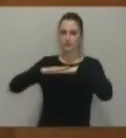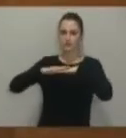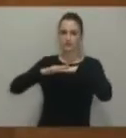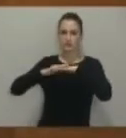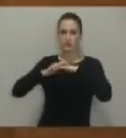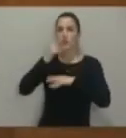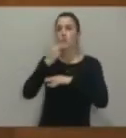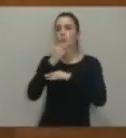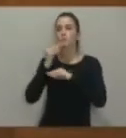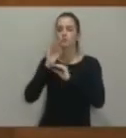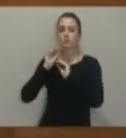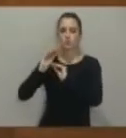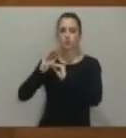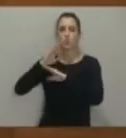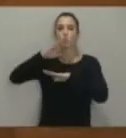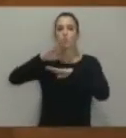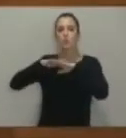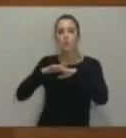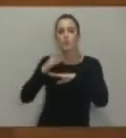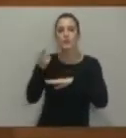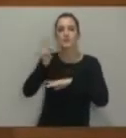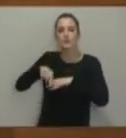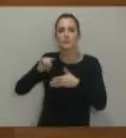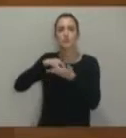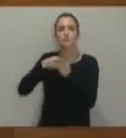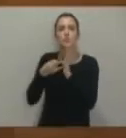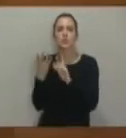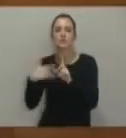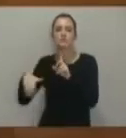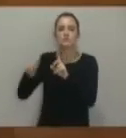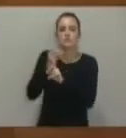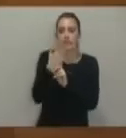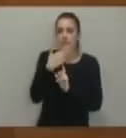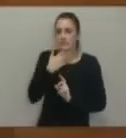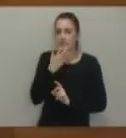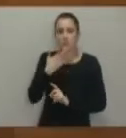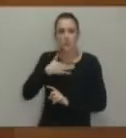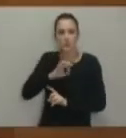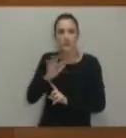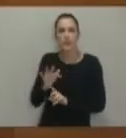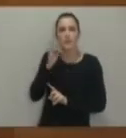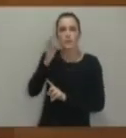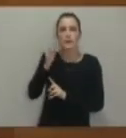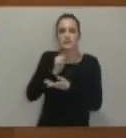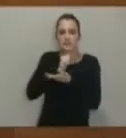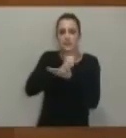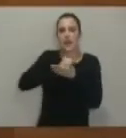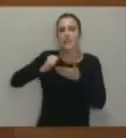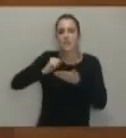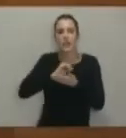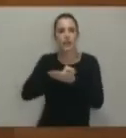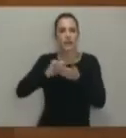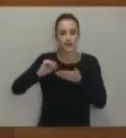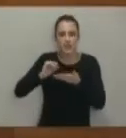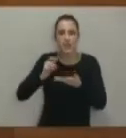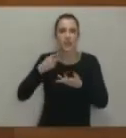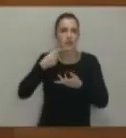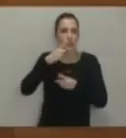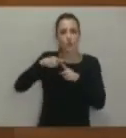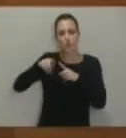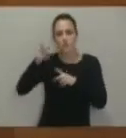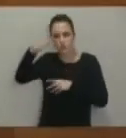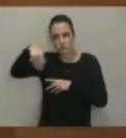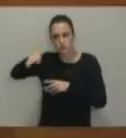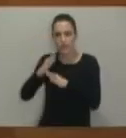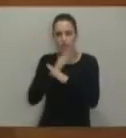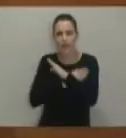ofrezcan las soluciones flexibles que están al alcance de su mano y que garanticen aquello que les prometieron, que las entidades sociales que venían